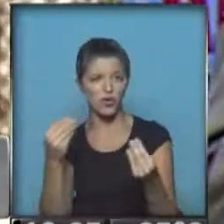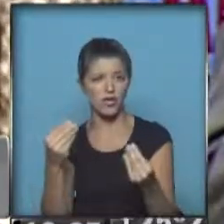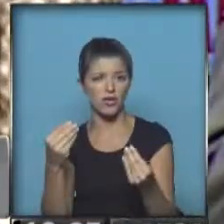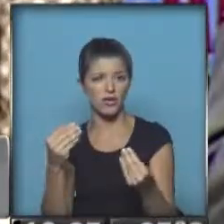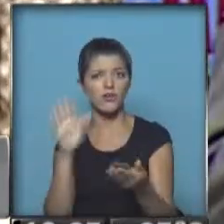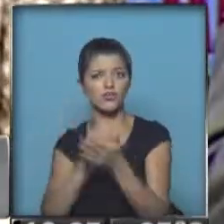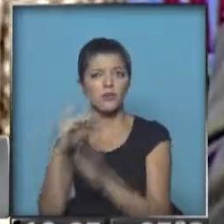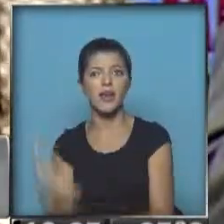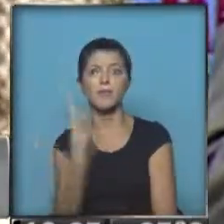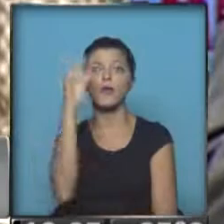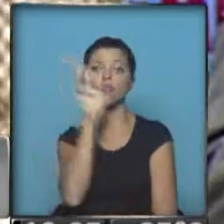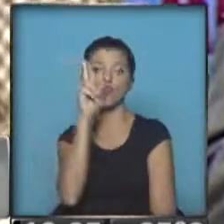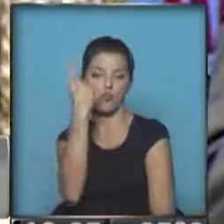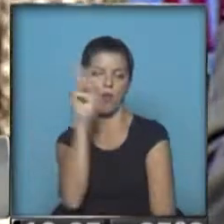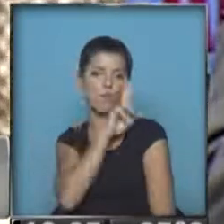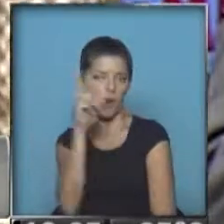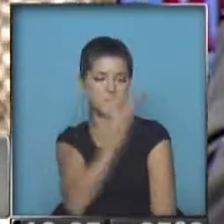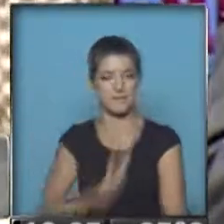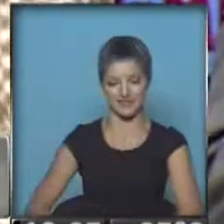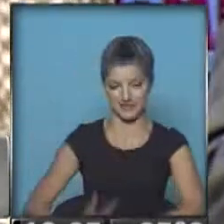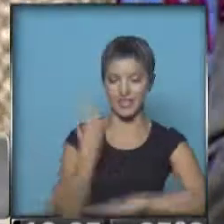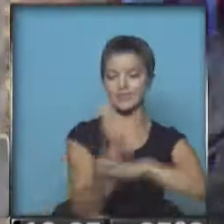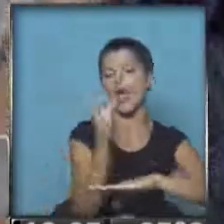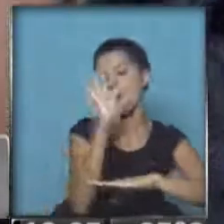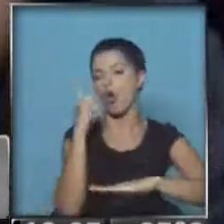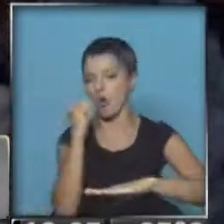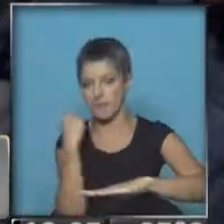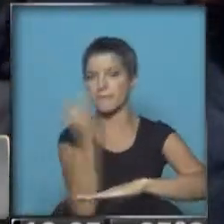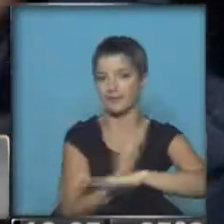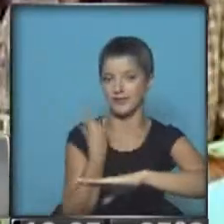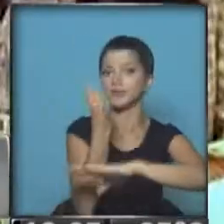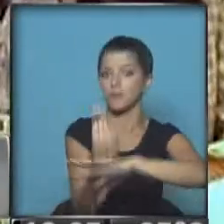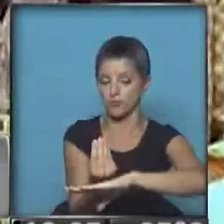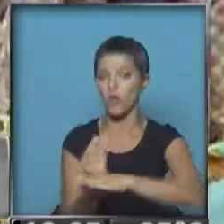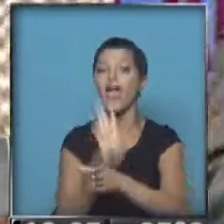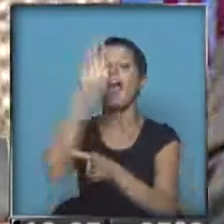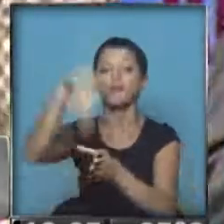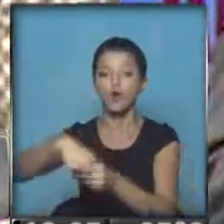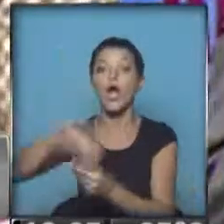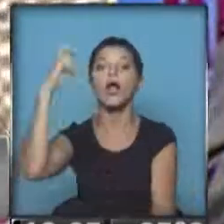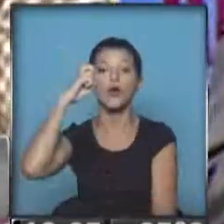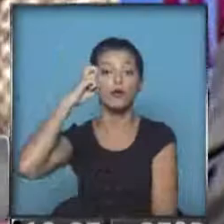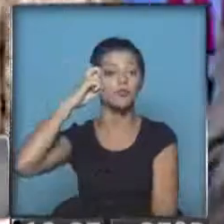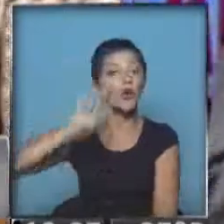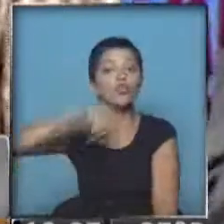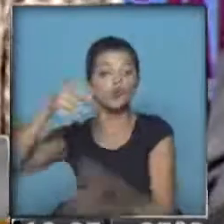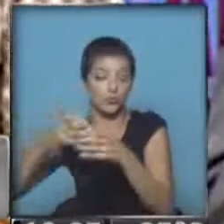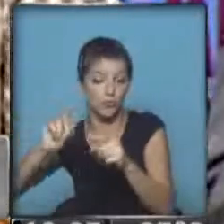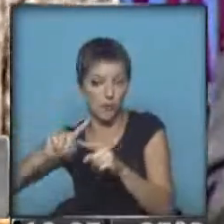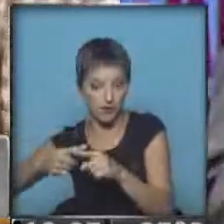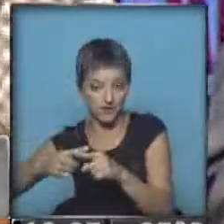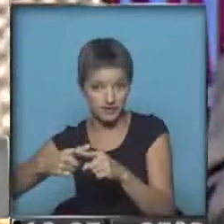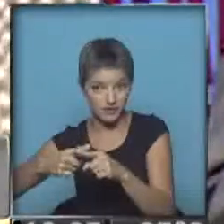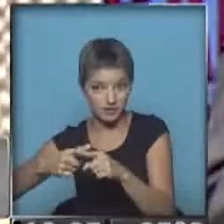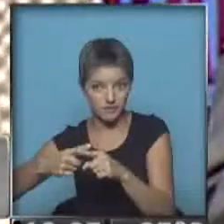es la primera vez que una presidenta o un presidente va a un congreso de otro partido político,